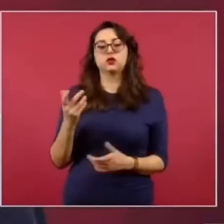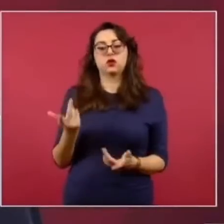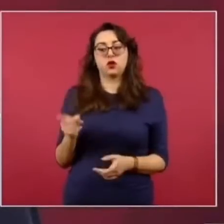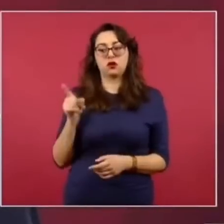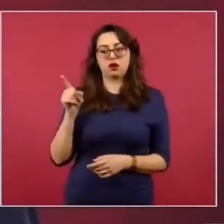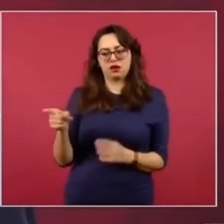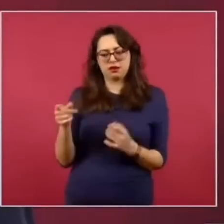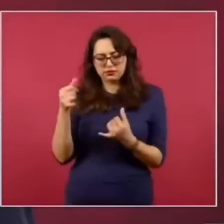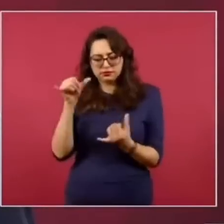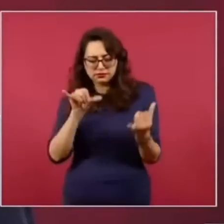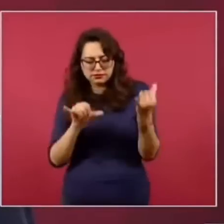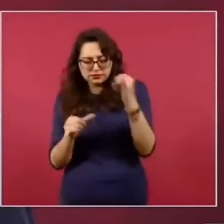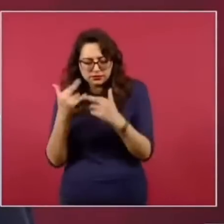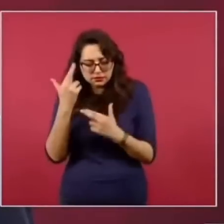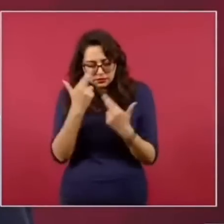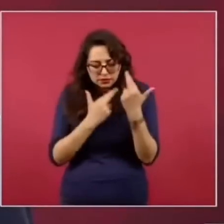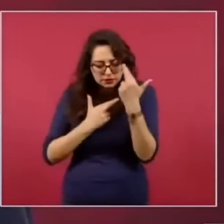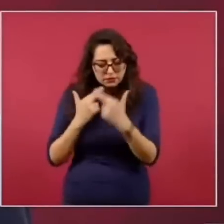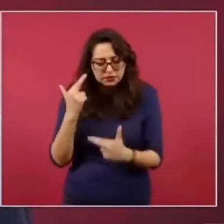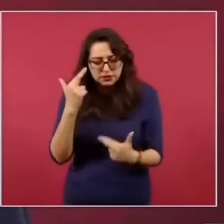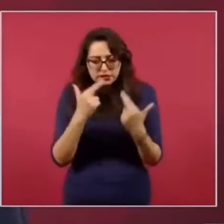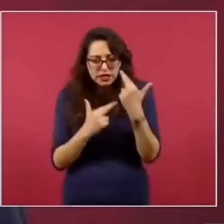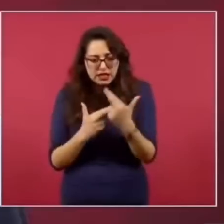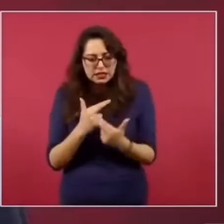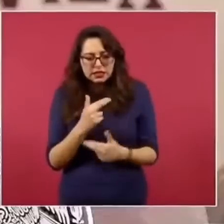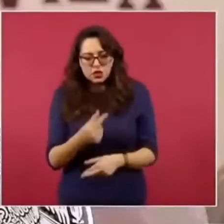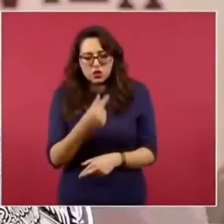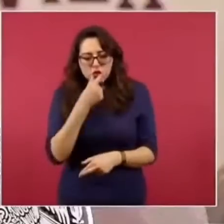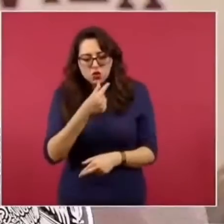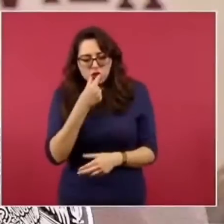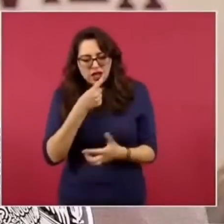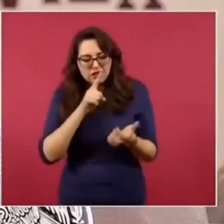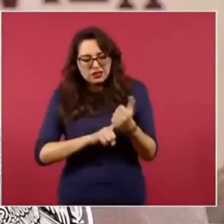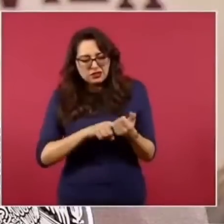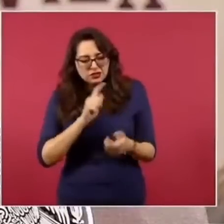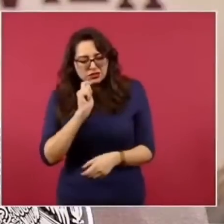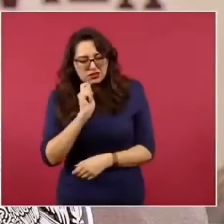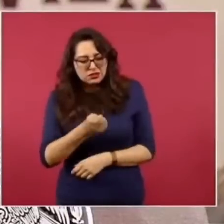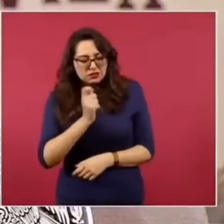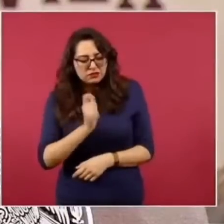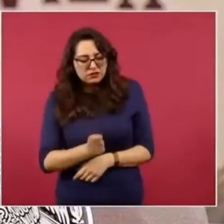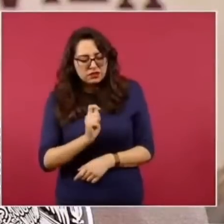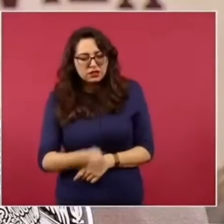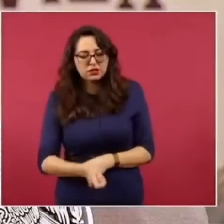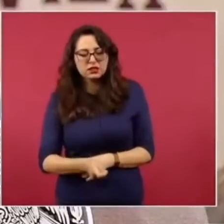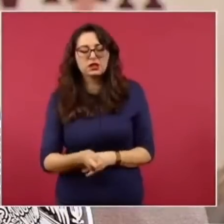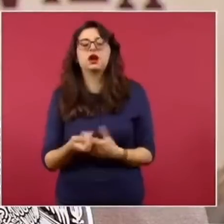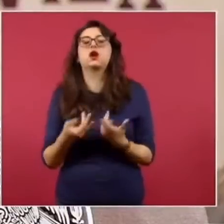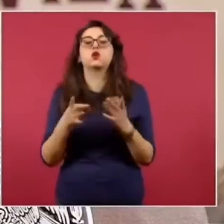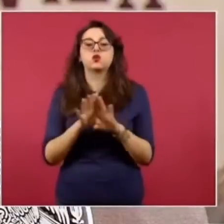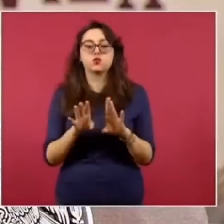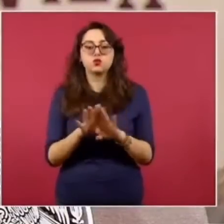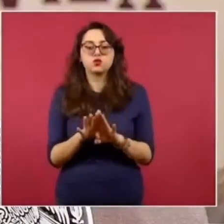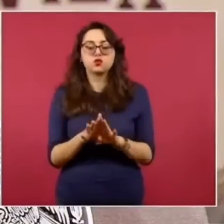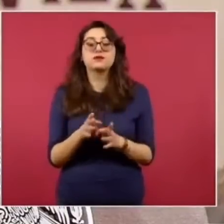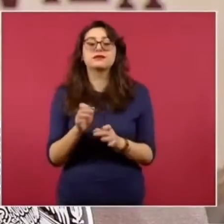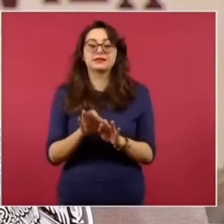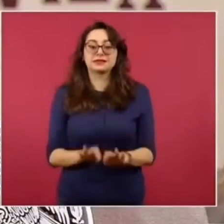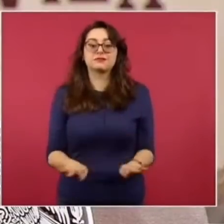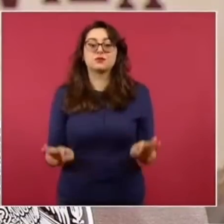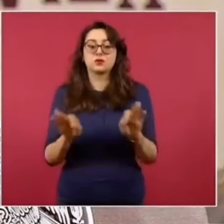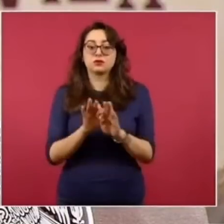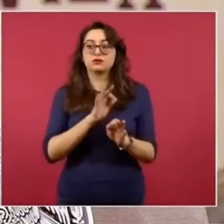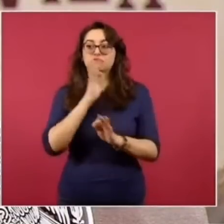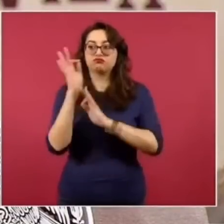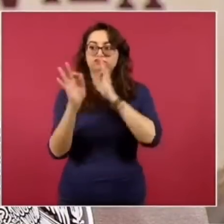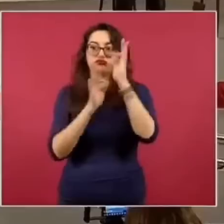el laboratorio de COFEPRIS sobre los vapeadores, su contenido, pero también de estas campañas tan